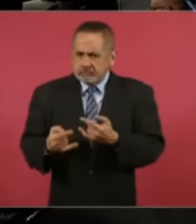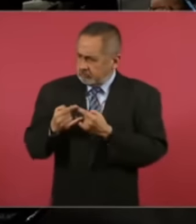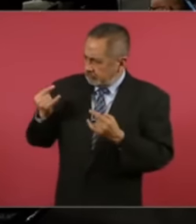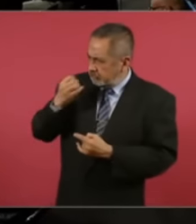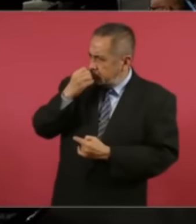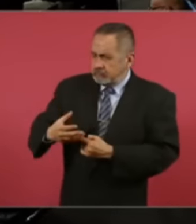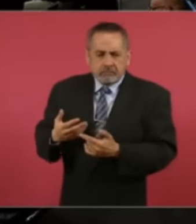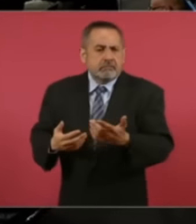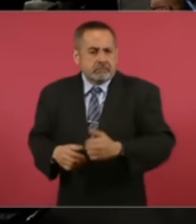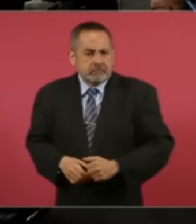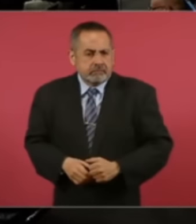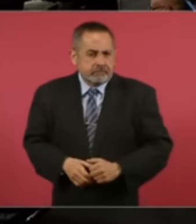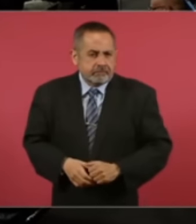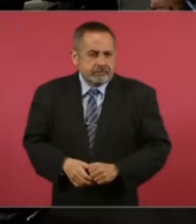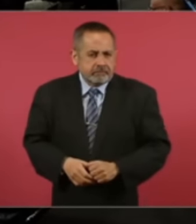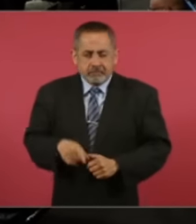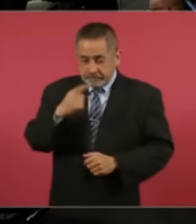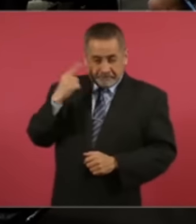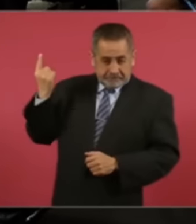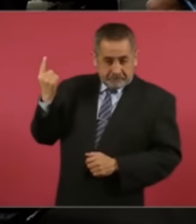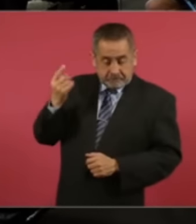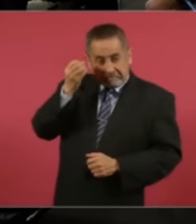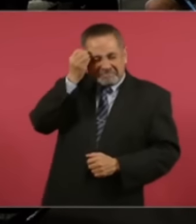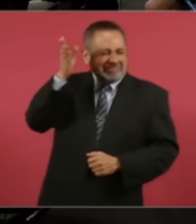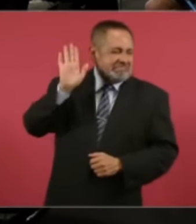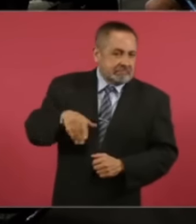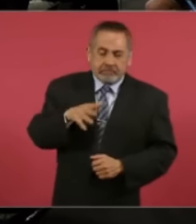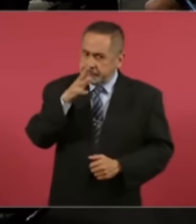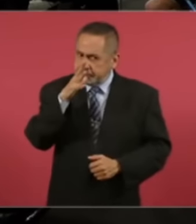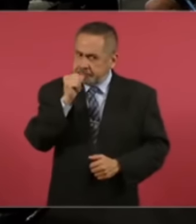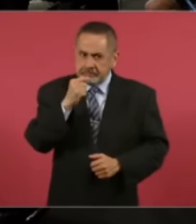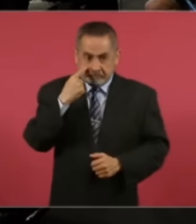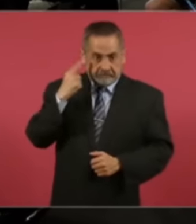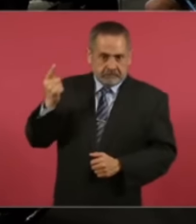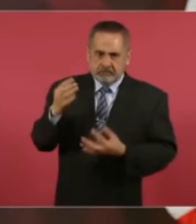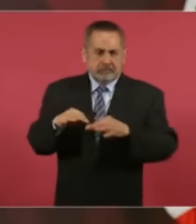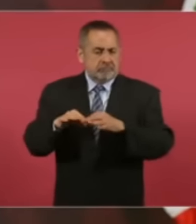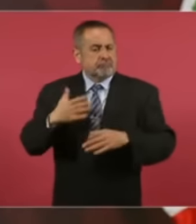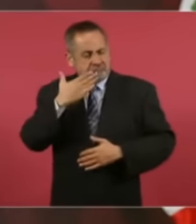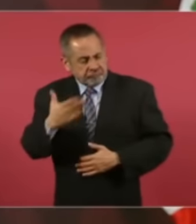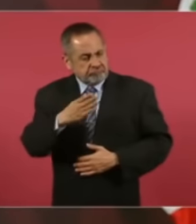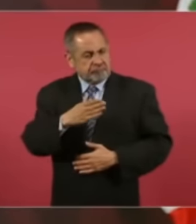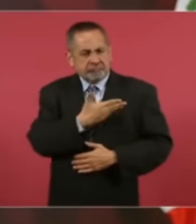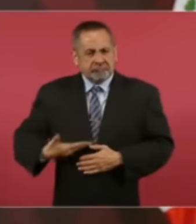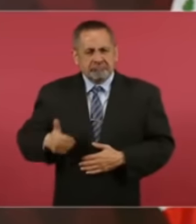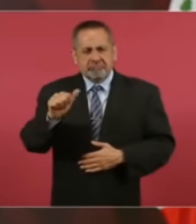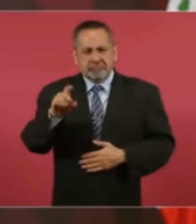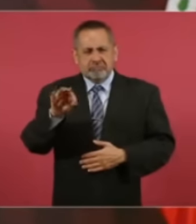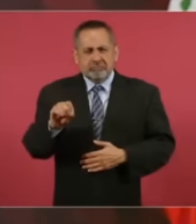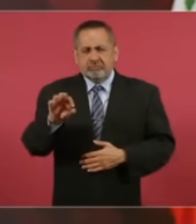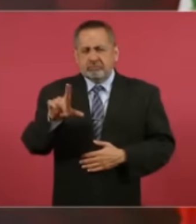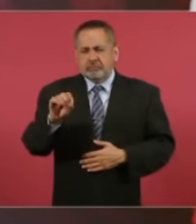Miren, ¿cómo vamos a olvidar eso? Este es un buen presidente, Adolfo López